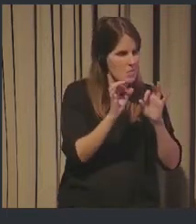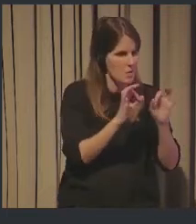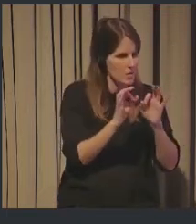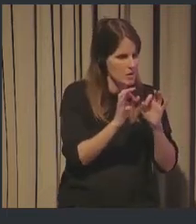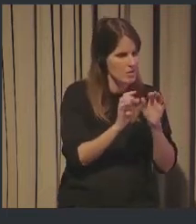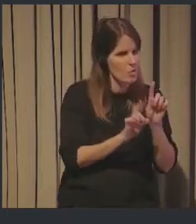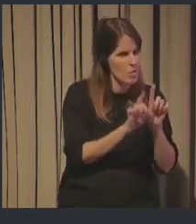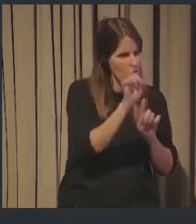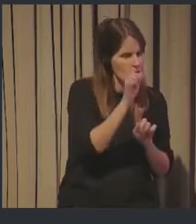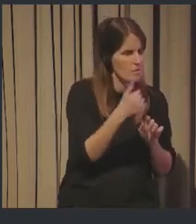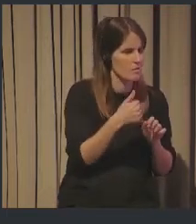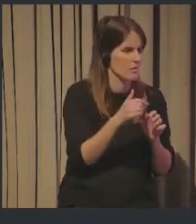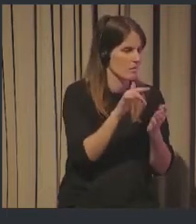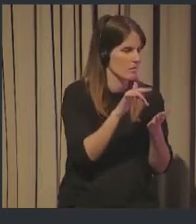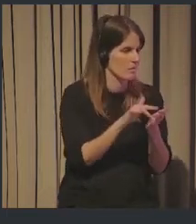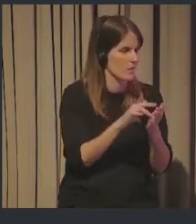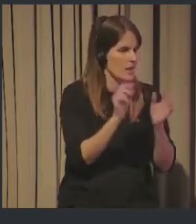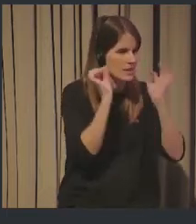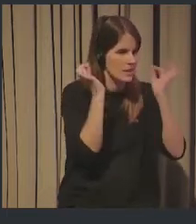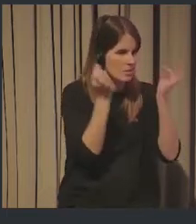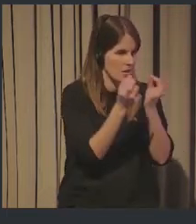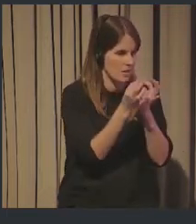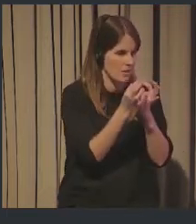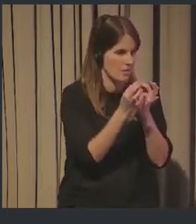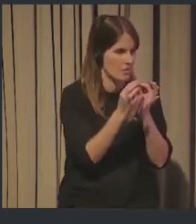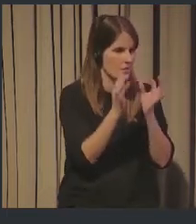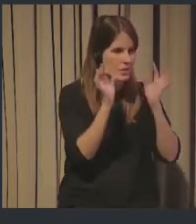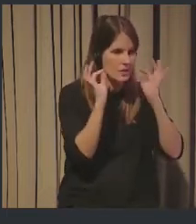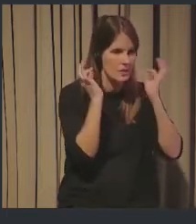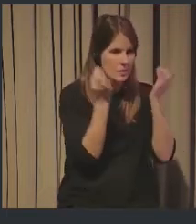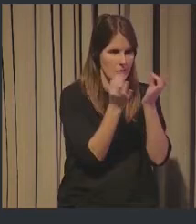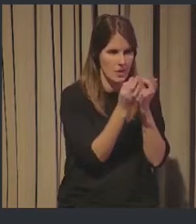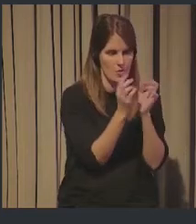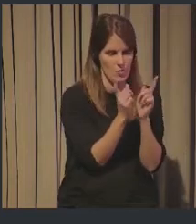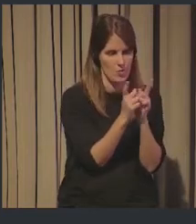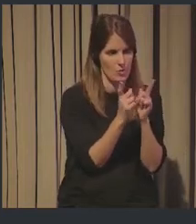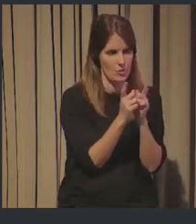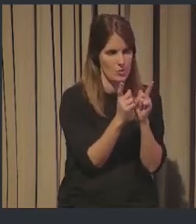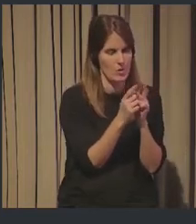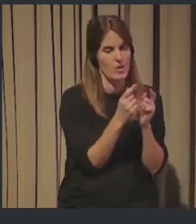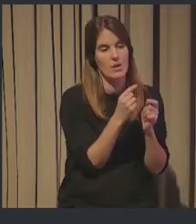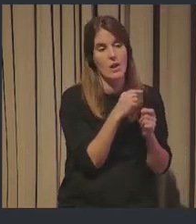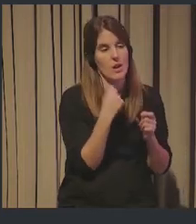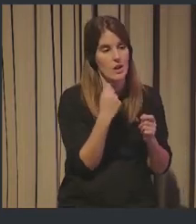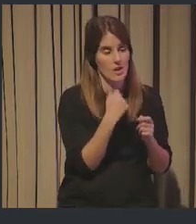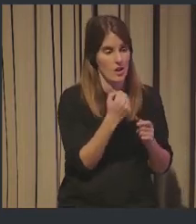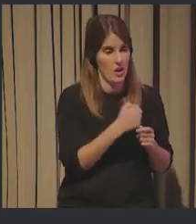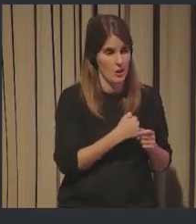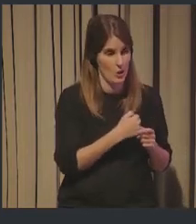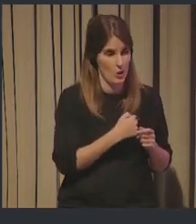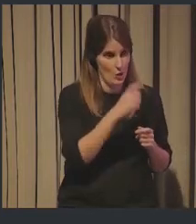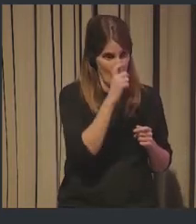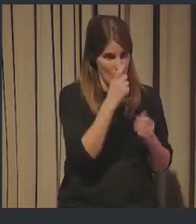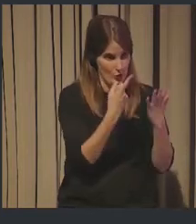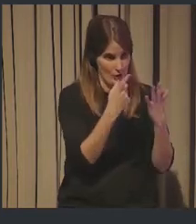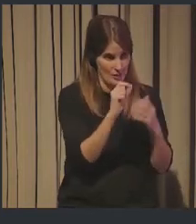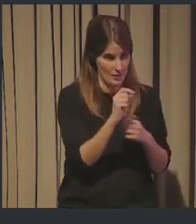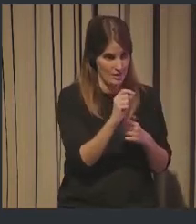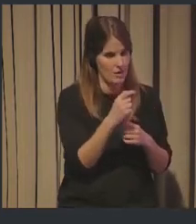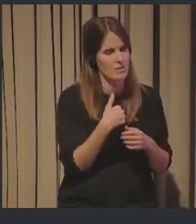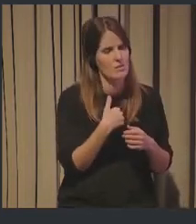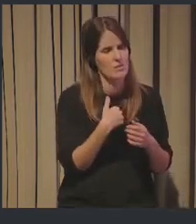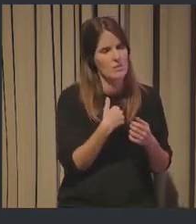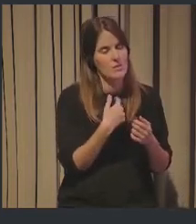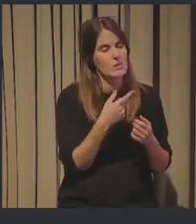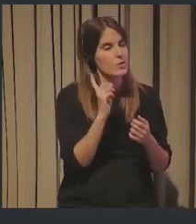estuve en un seminario católico, estudiando para ser sacerdote en los años 60, y lo único que nos dejaban